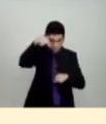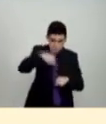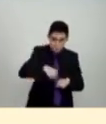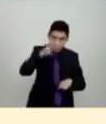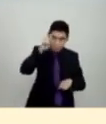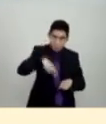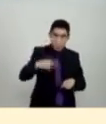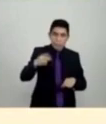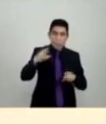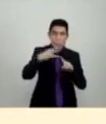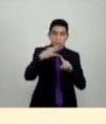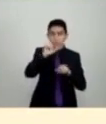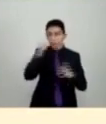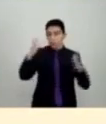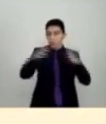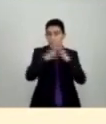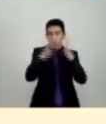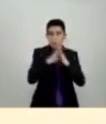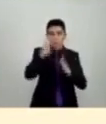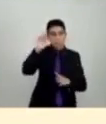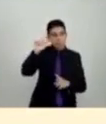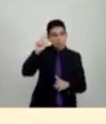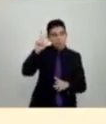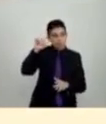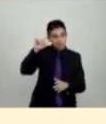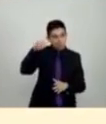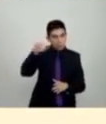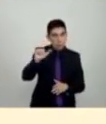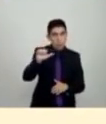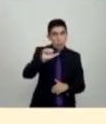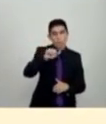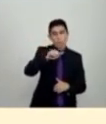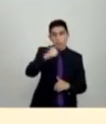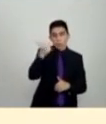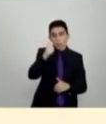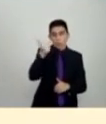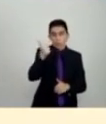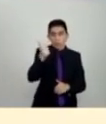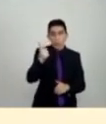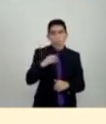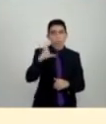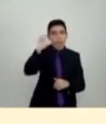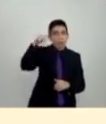Malvinas, un cónsul argentino perdido por allá.